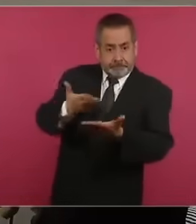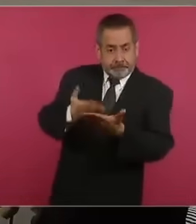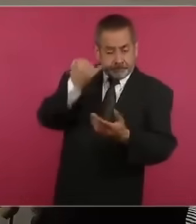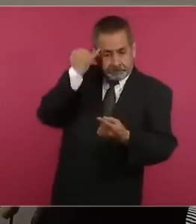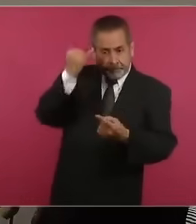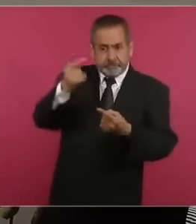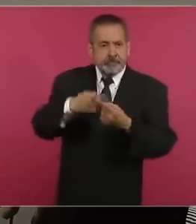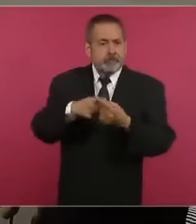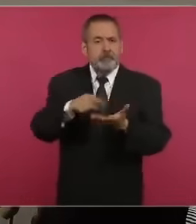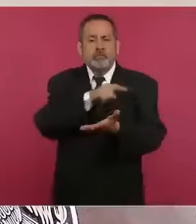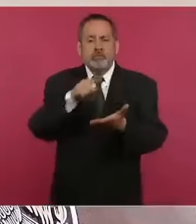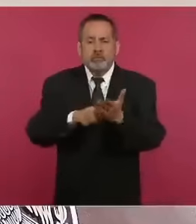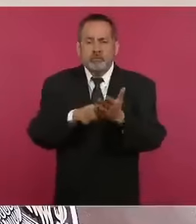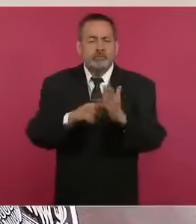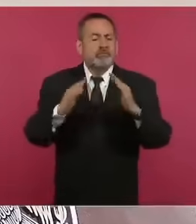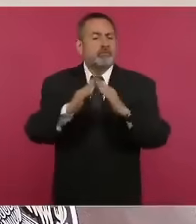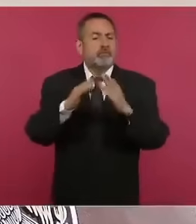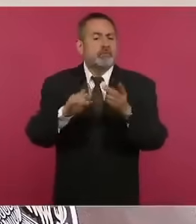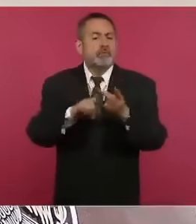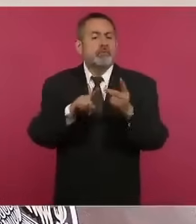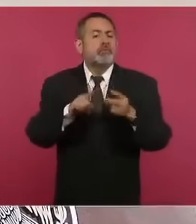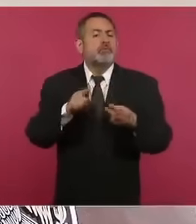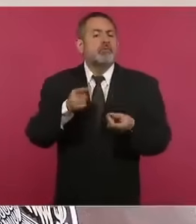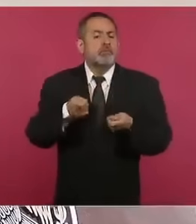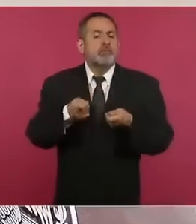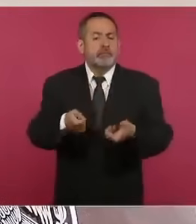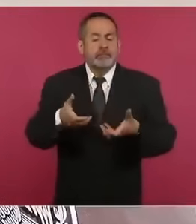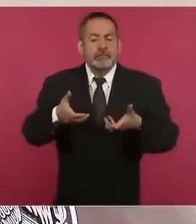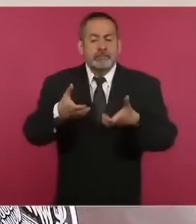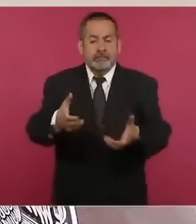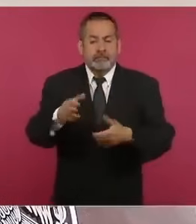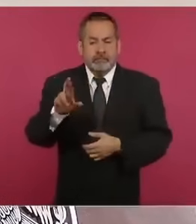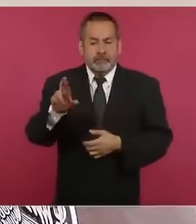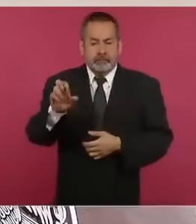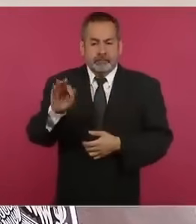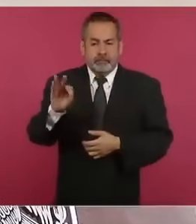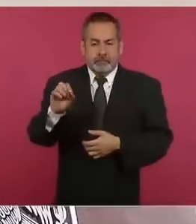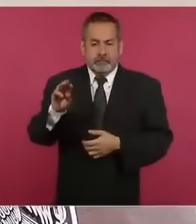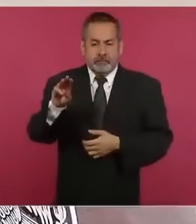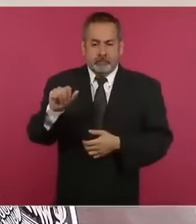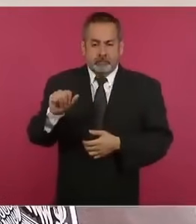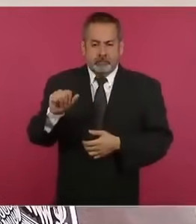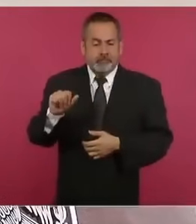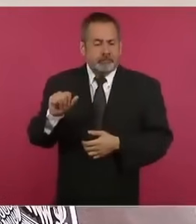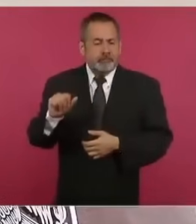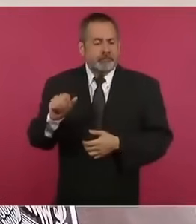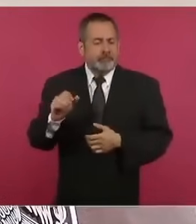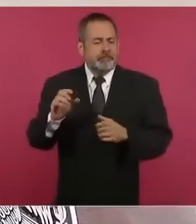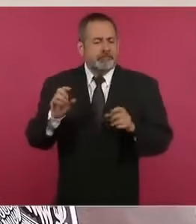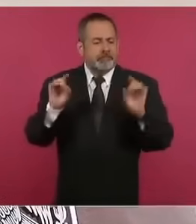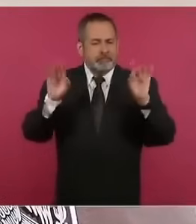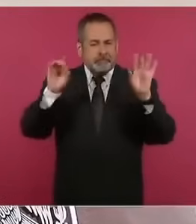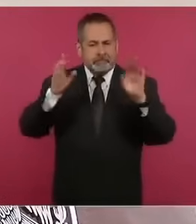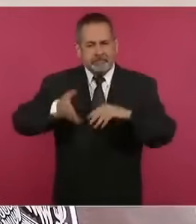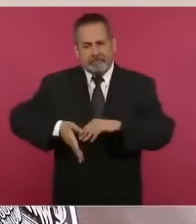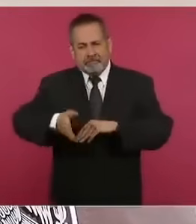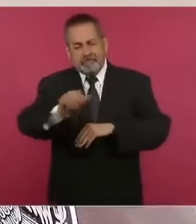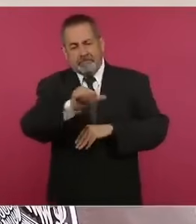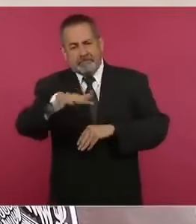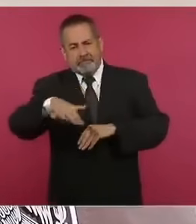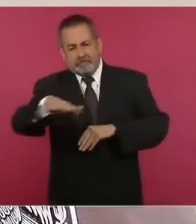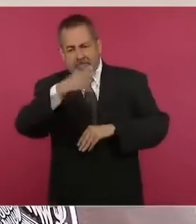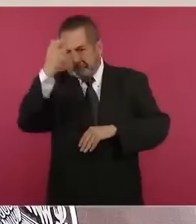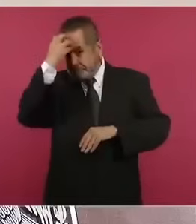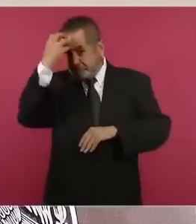un inmueble que se ubica en el Paseo de la Reforma 1030, aquí en la Ciudad de México, en las Lomas de